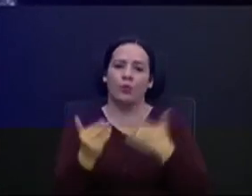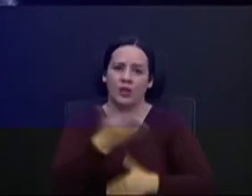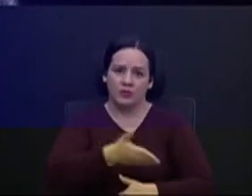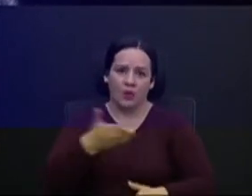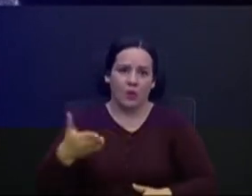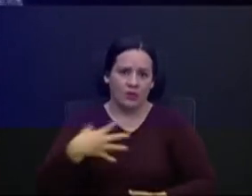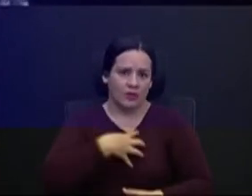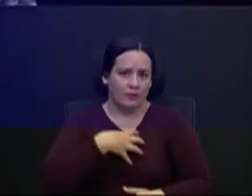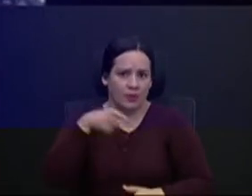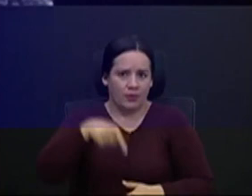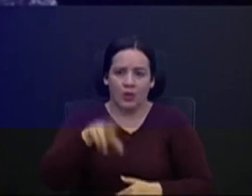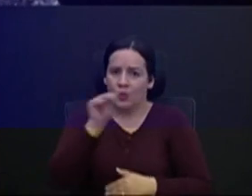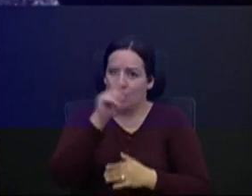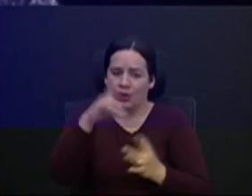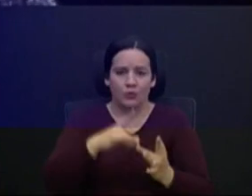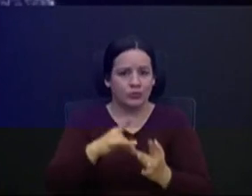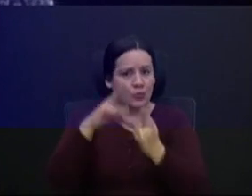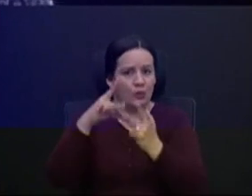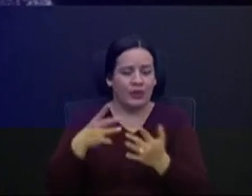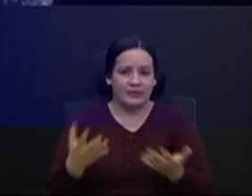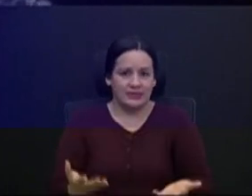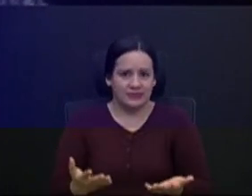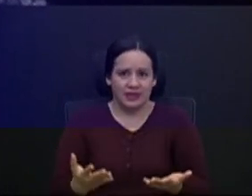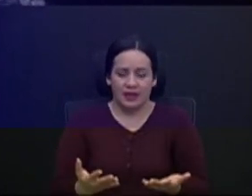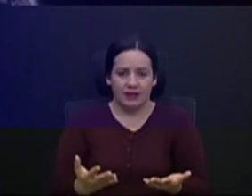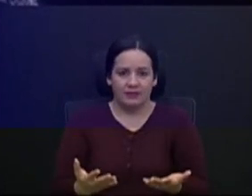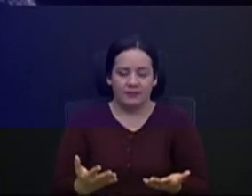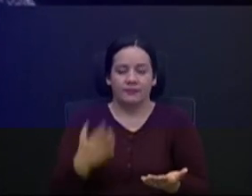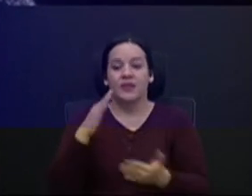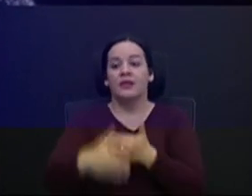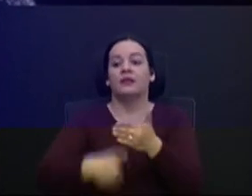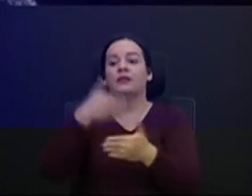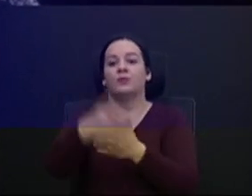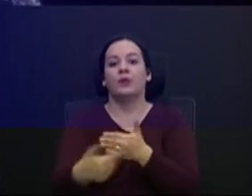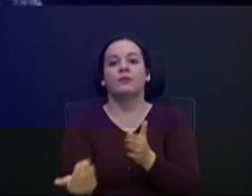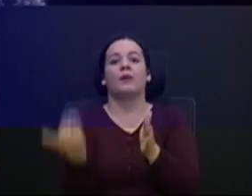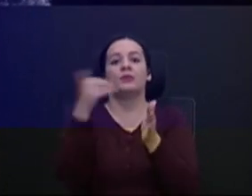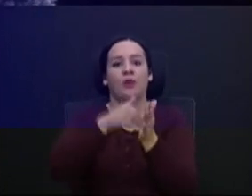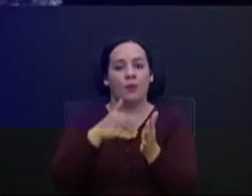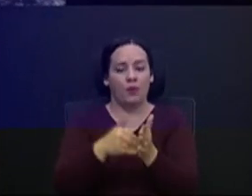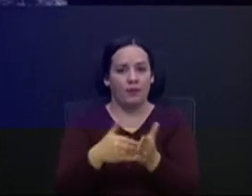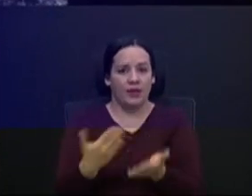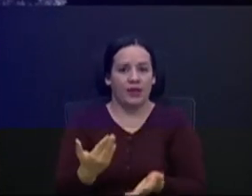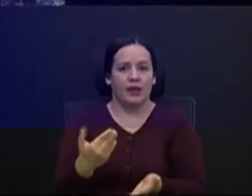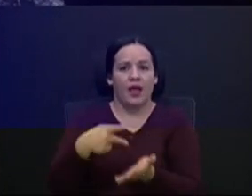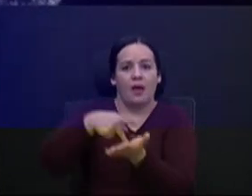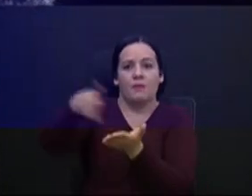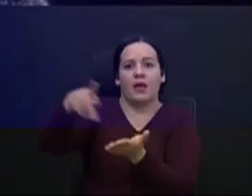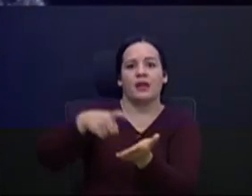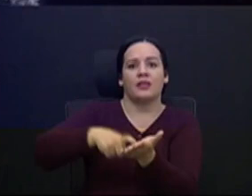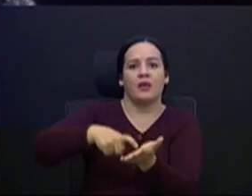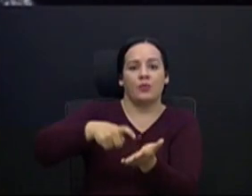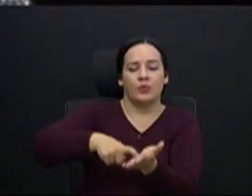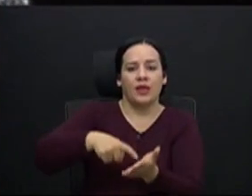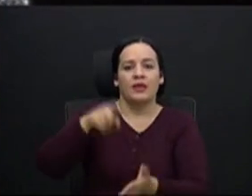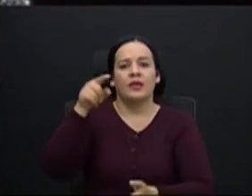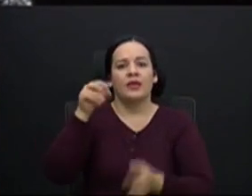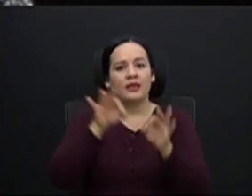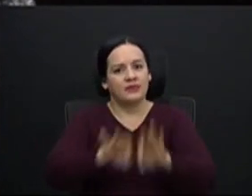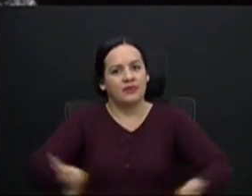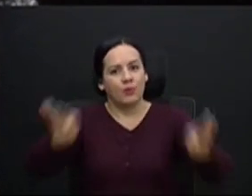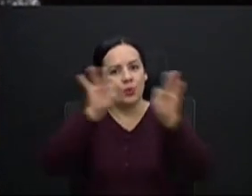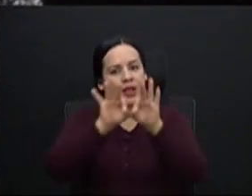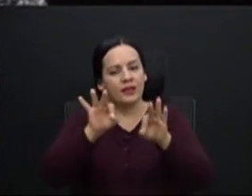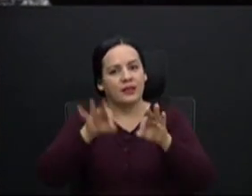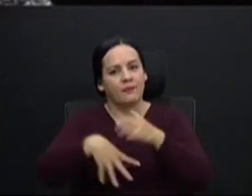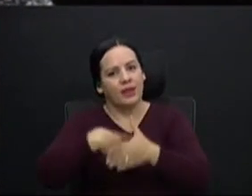no esenciales y después vamos a tener que pagar esa deuda, que es muy importante para